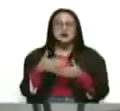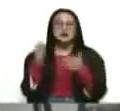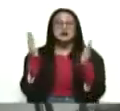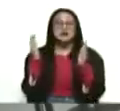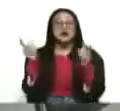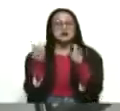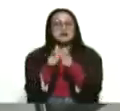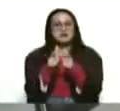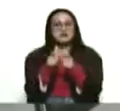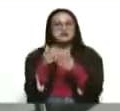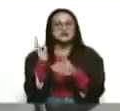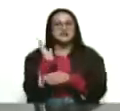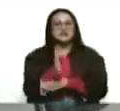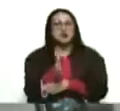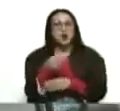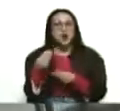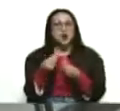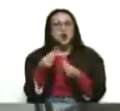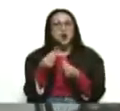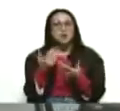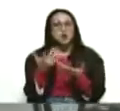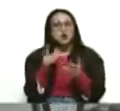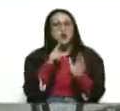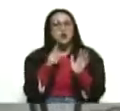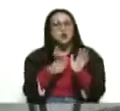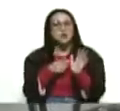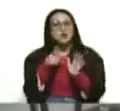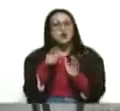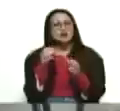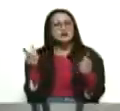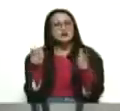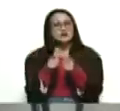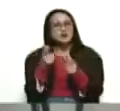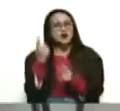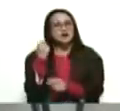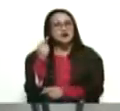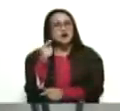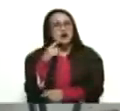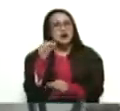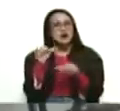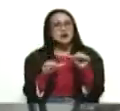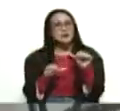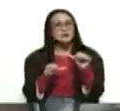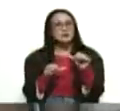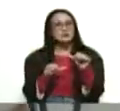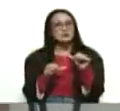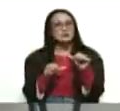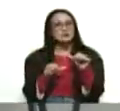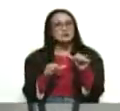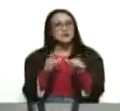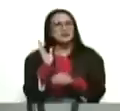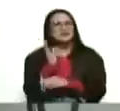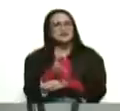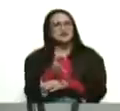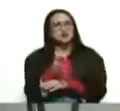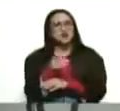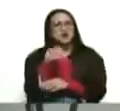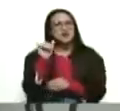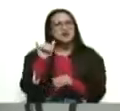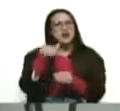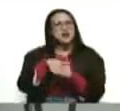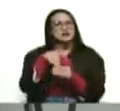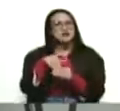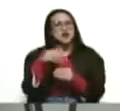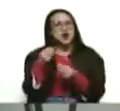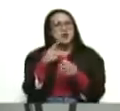las sanciones. ¿Cómo se materializa este consenso? Ellos hablaban de las sanciones y de las elecciones. ¿Cómo